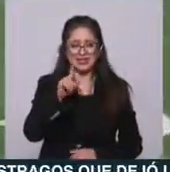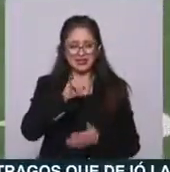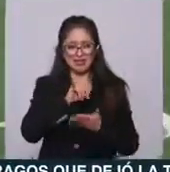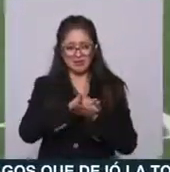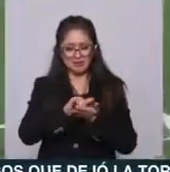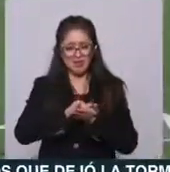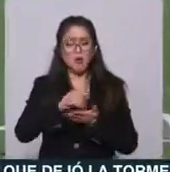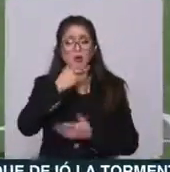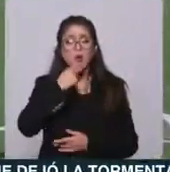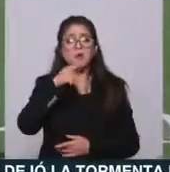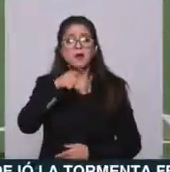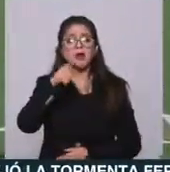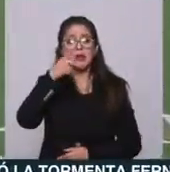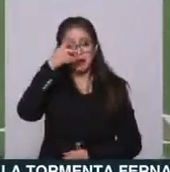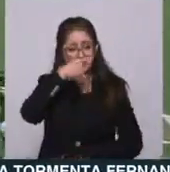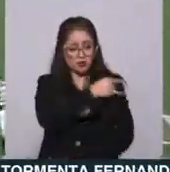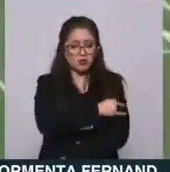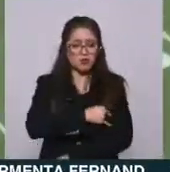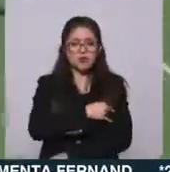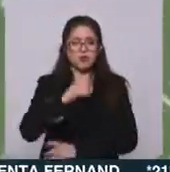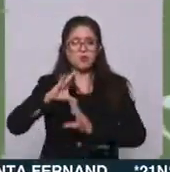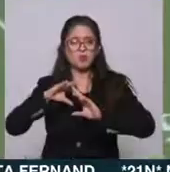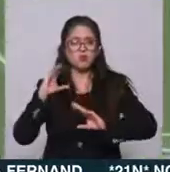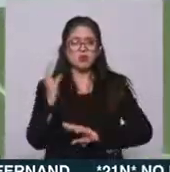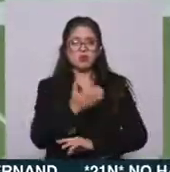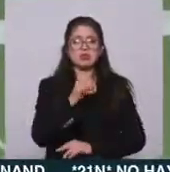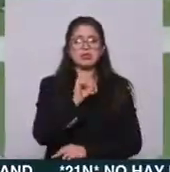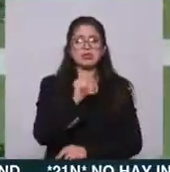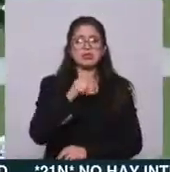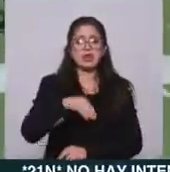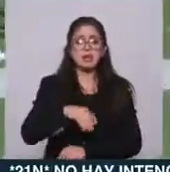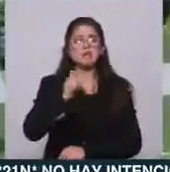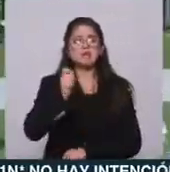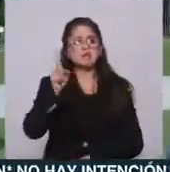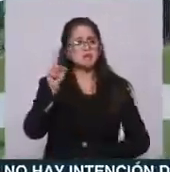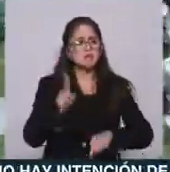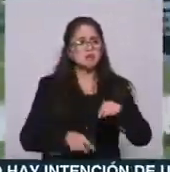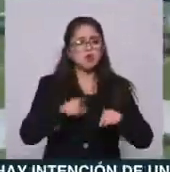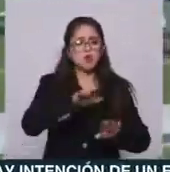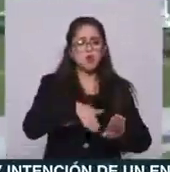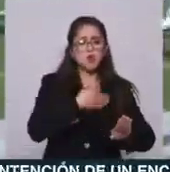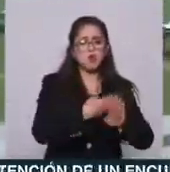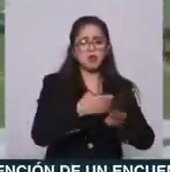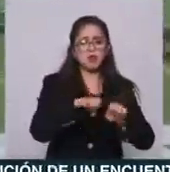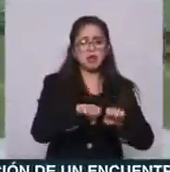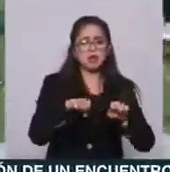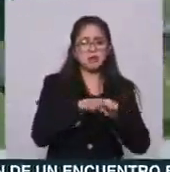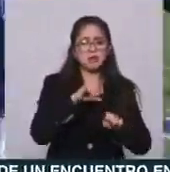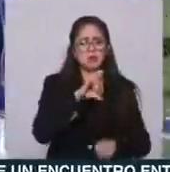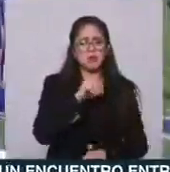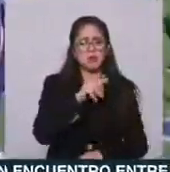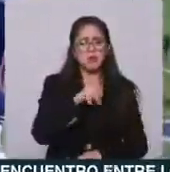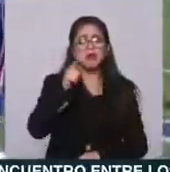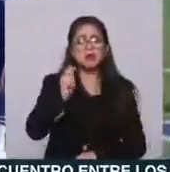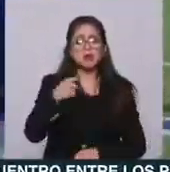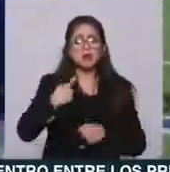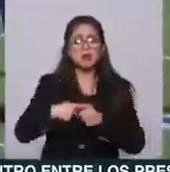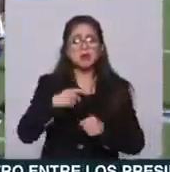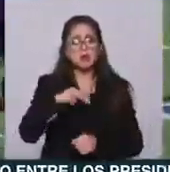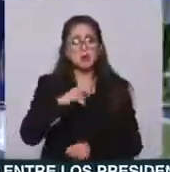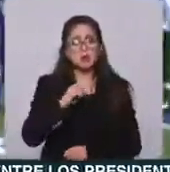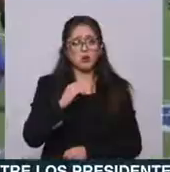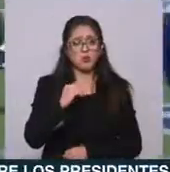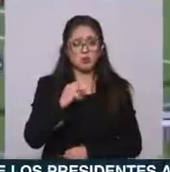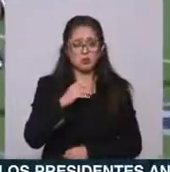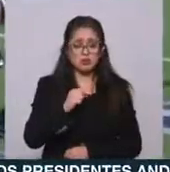conocer que el quarterback titular del cuadro neoyorquino, Sam Darnold, será baja para enfrentar a Cleveland, ya que padece mononucleosis. Trevor Seaman